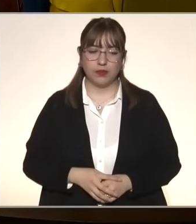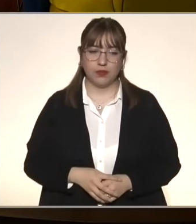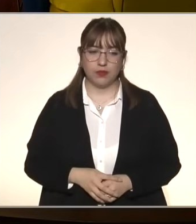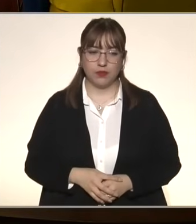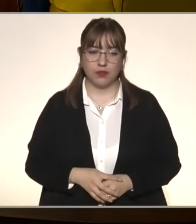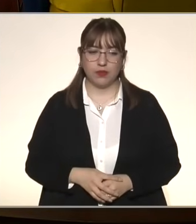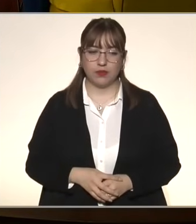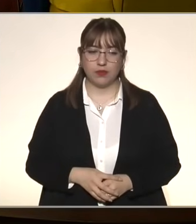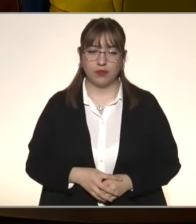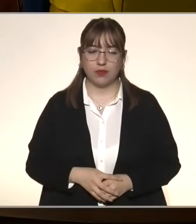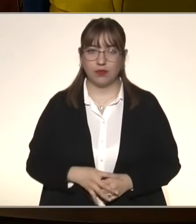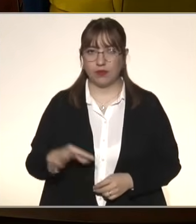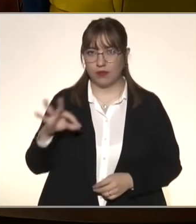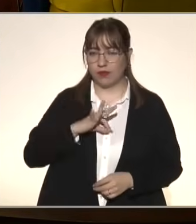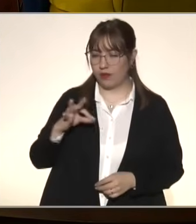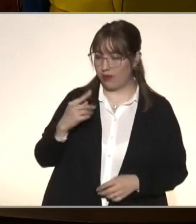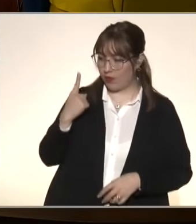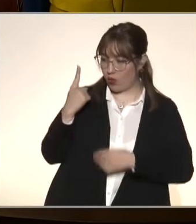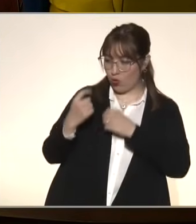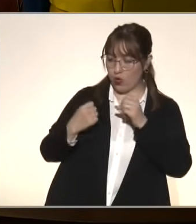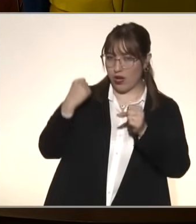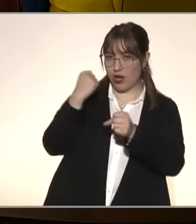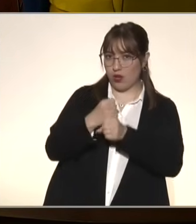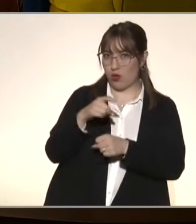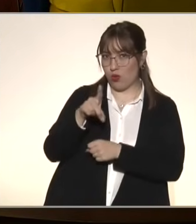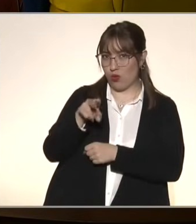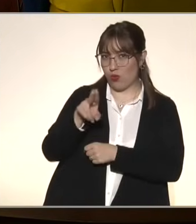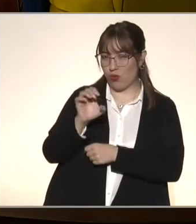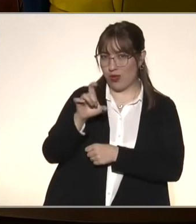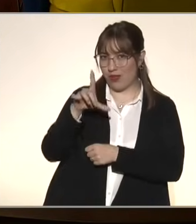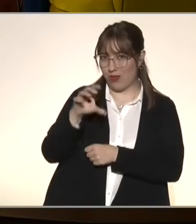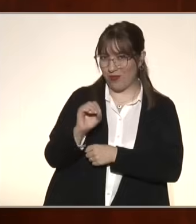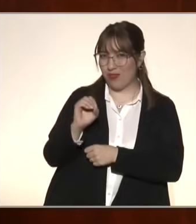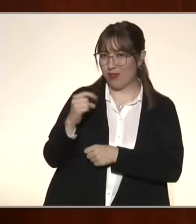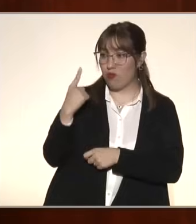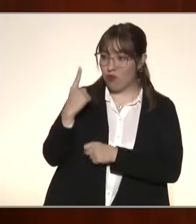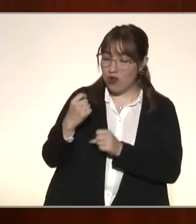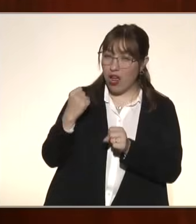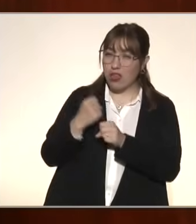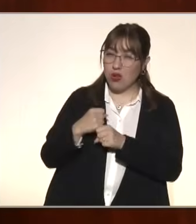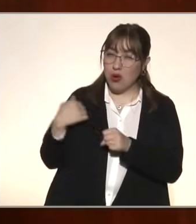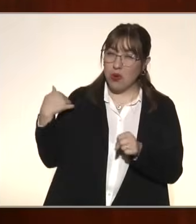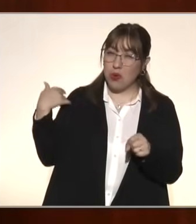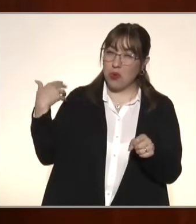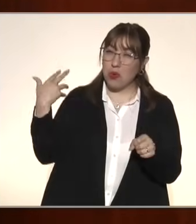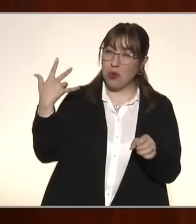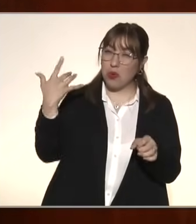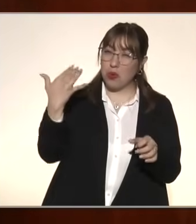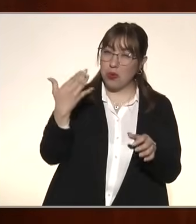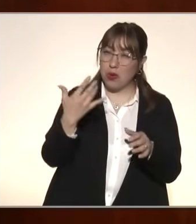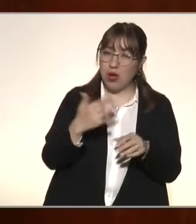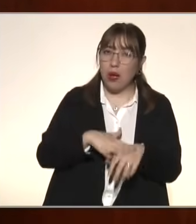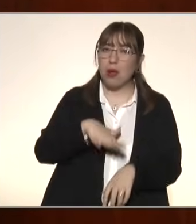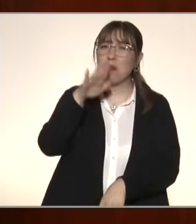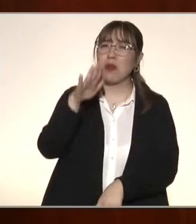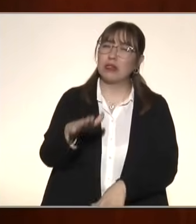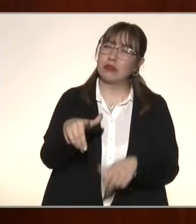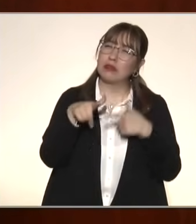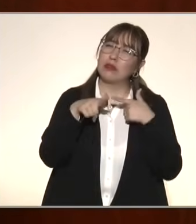tengo más de un año, los criterios que son más de un año, donde aún hay añoranza, donde aún